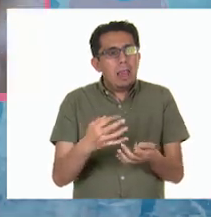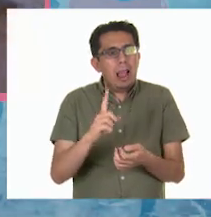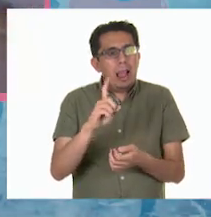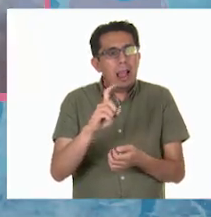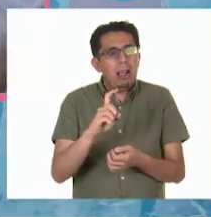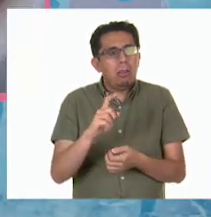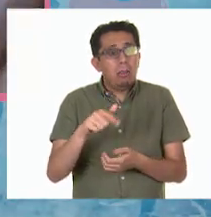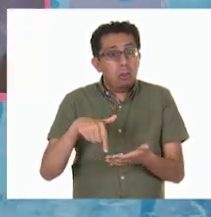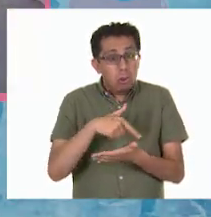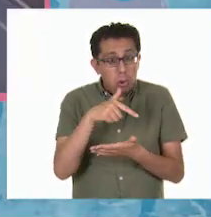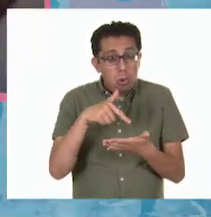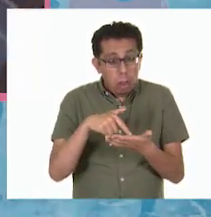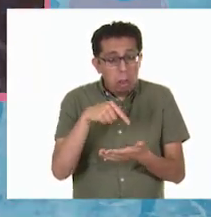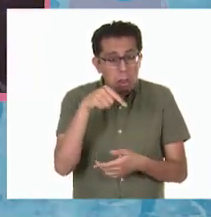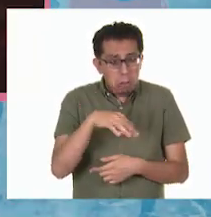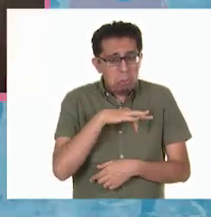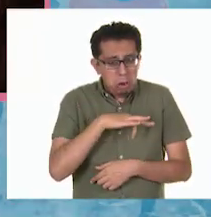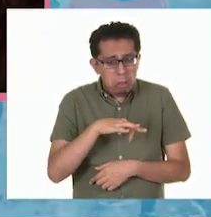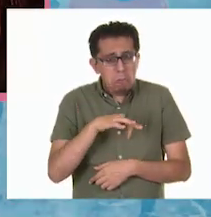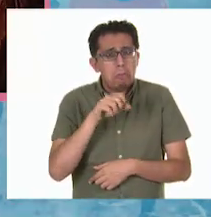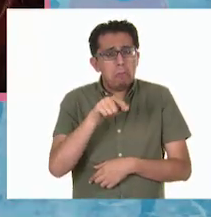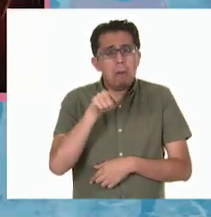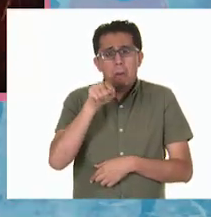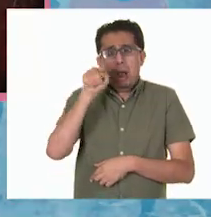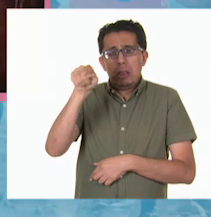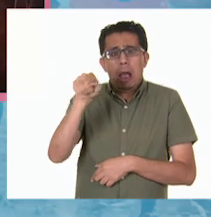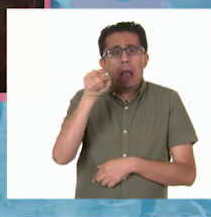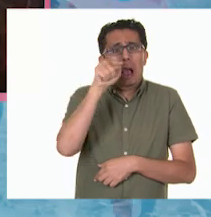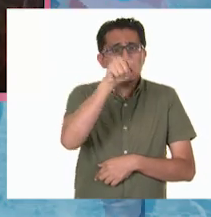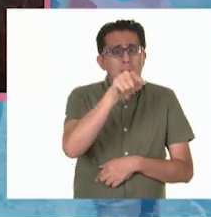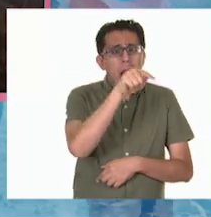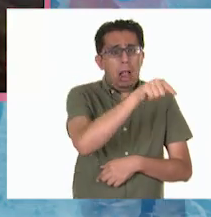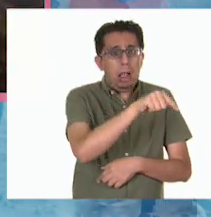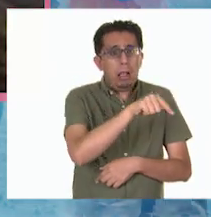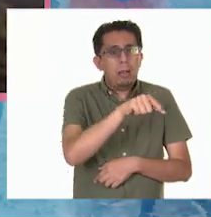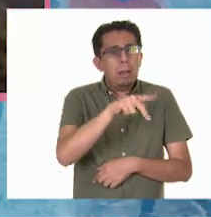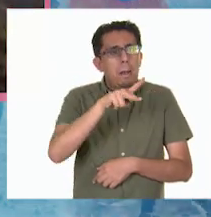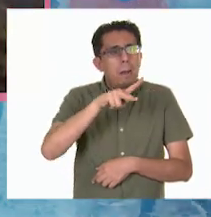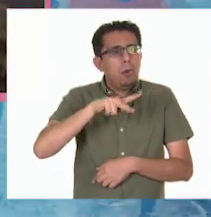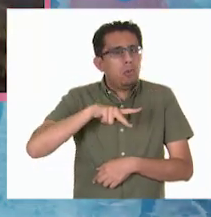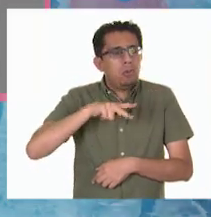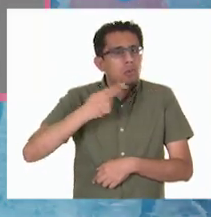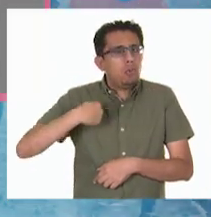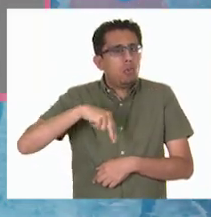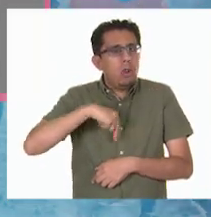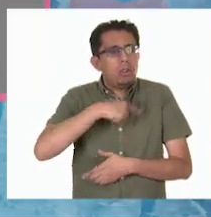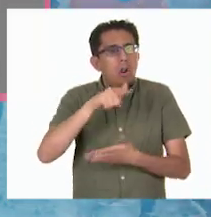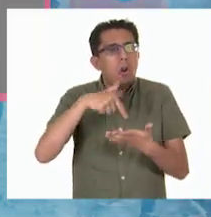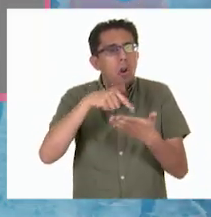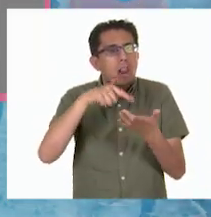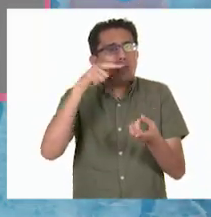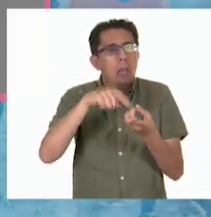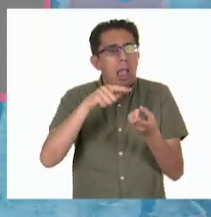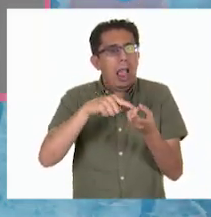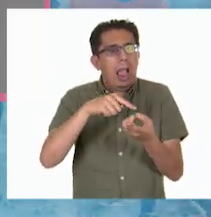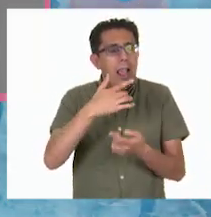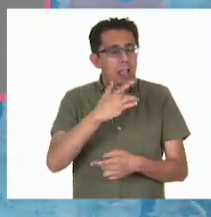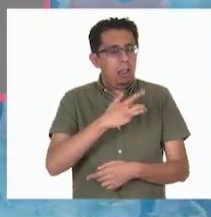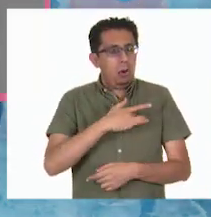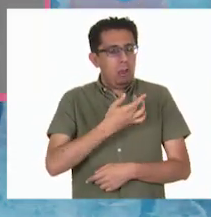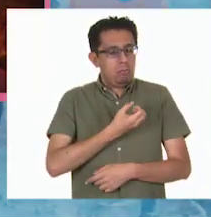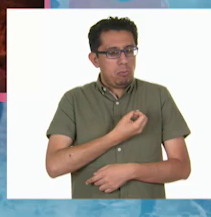karari, shisila kararika. La nudula anungara ya la jido kapapa, sikanuyane ka